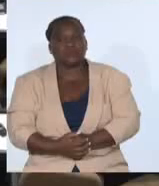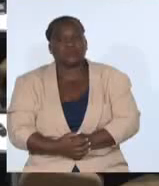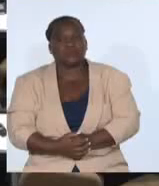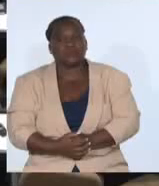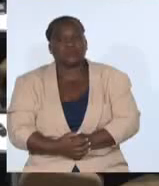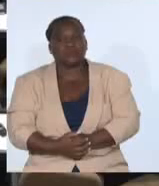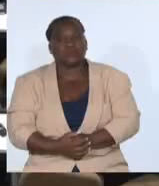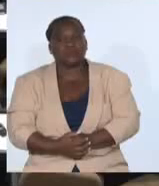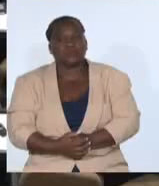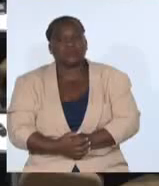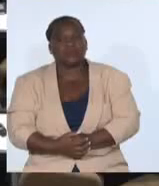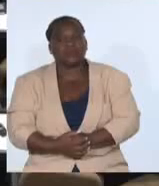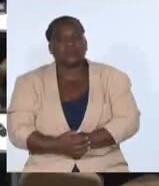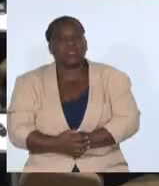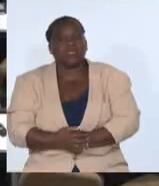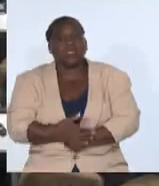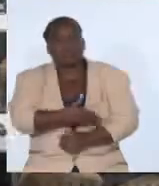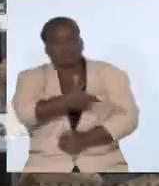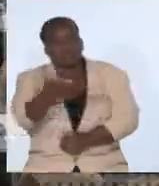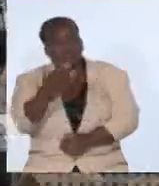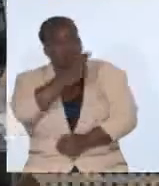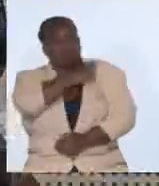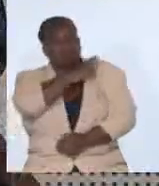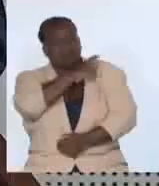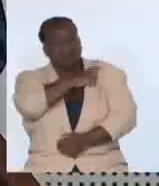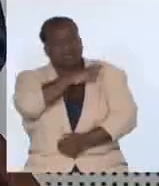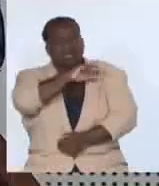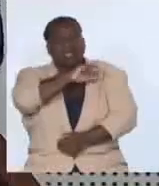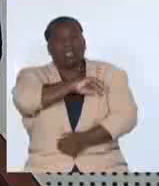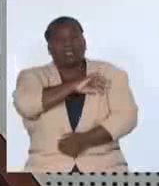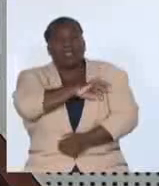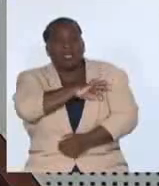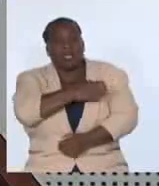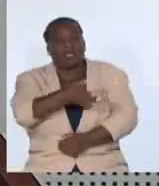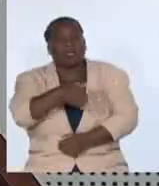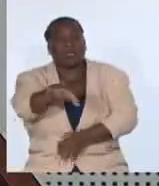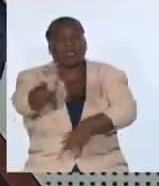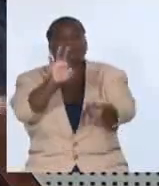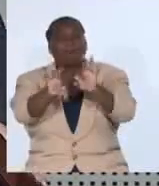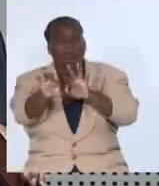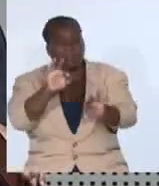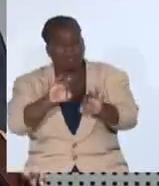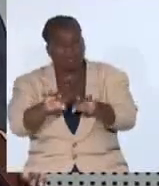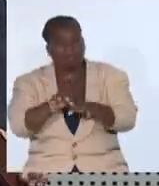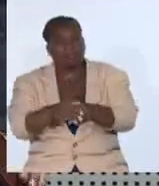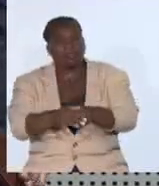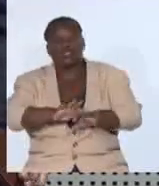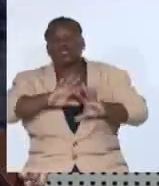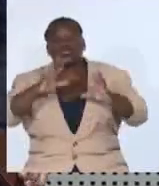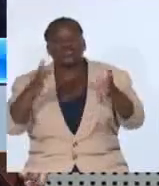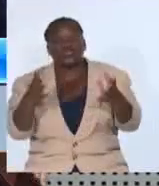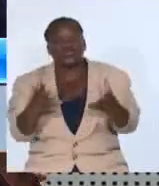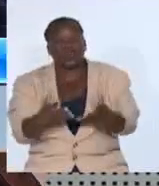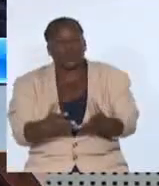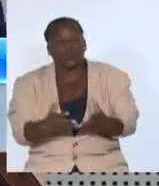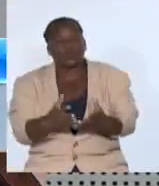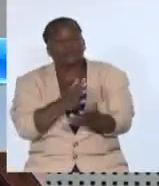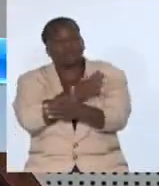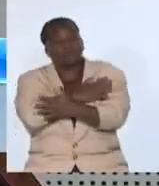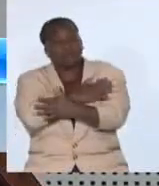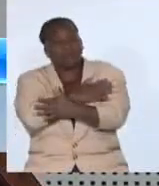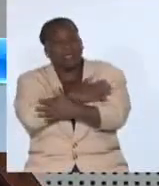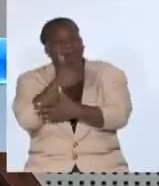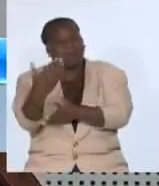excelencias distinguidos delegados e invitados sean todos cálidamente Bienvenidos